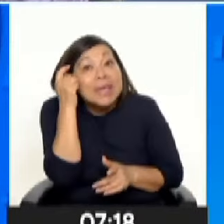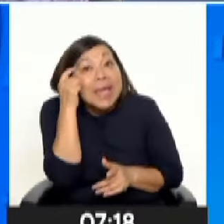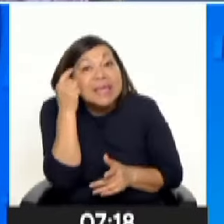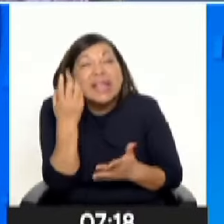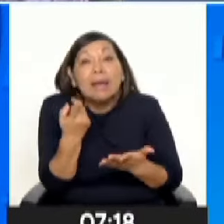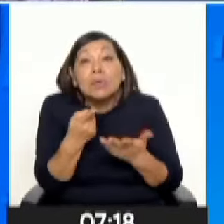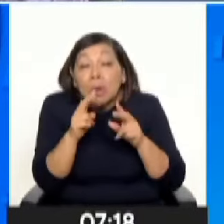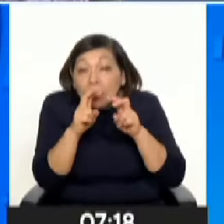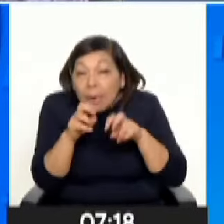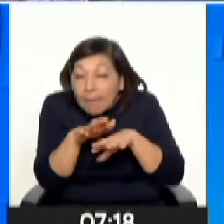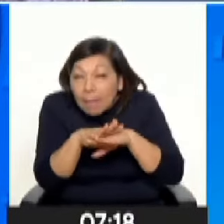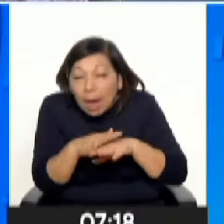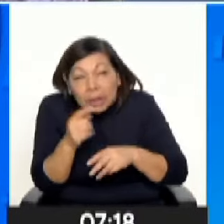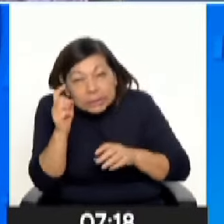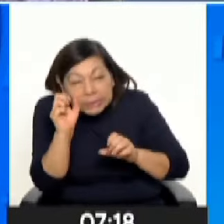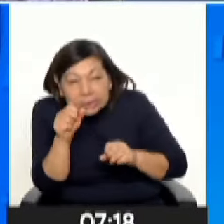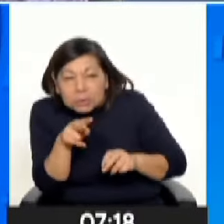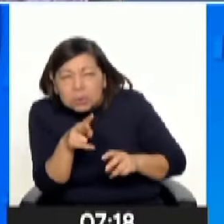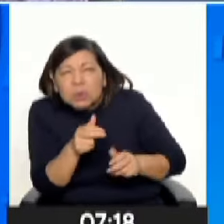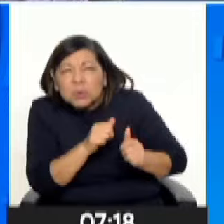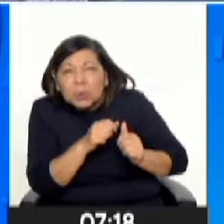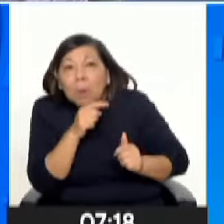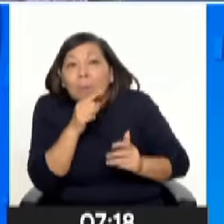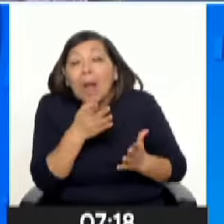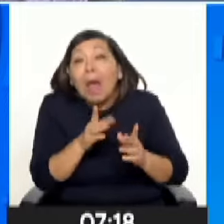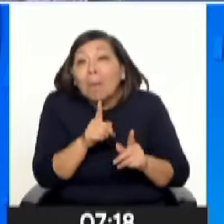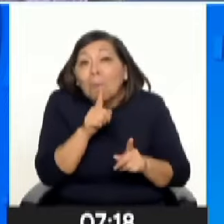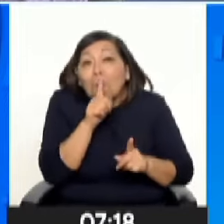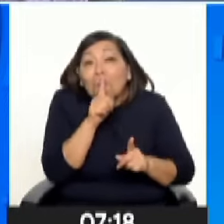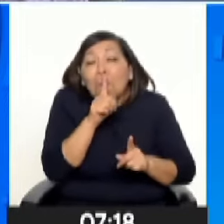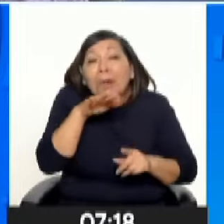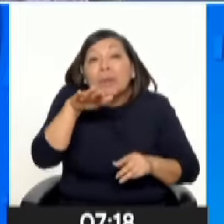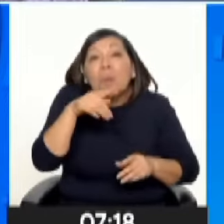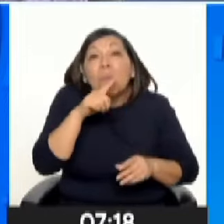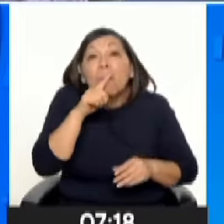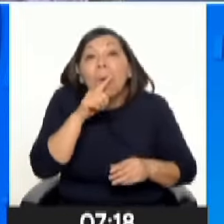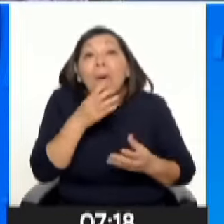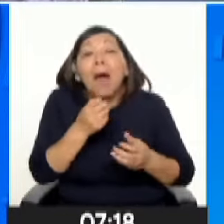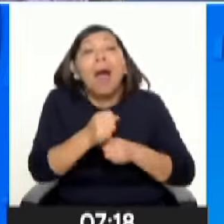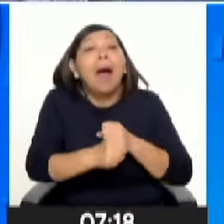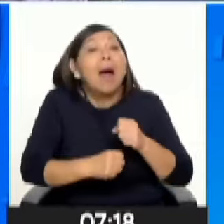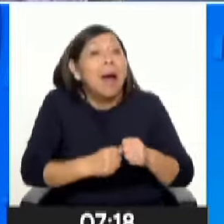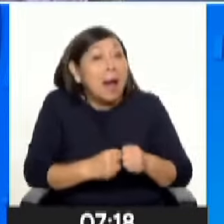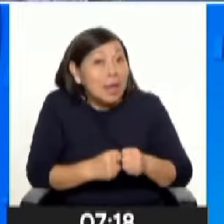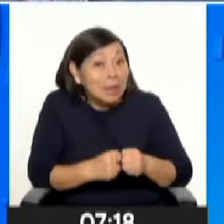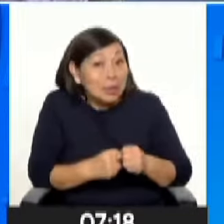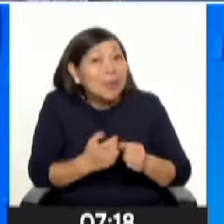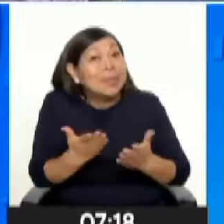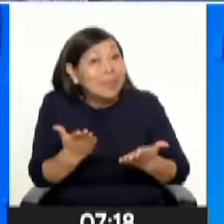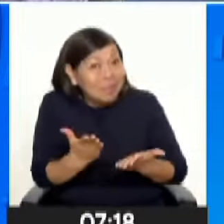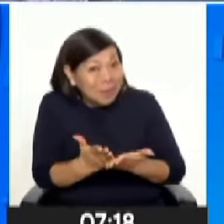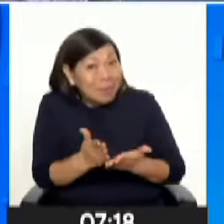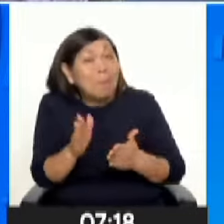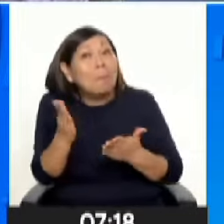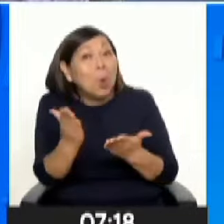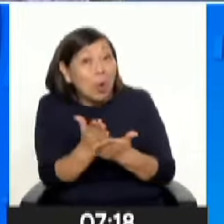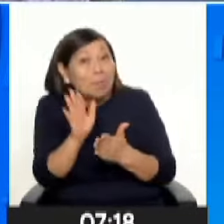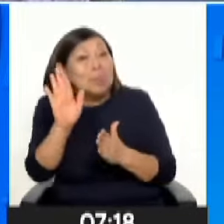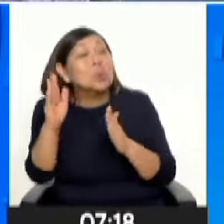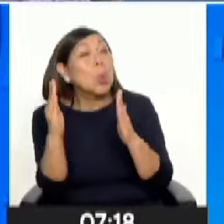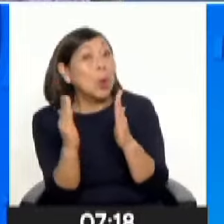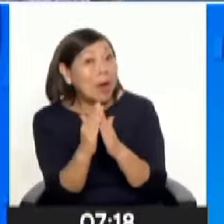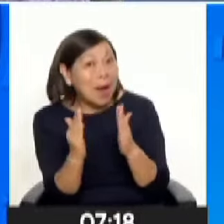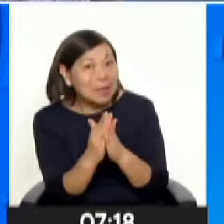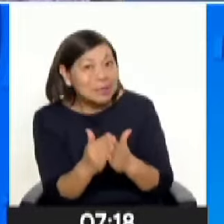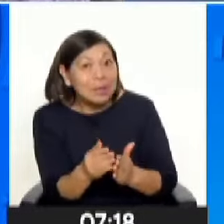Si investigaran un poco más, posiblemente podrían haber advertido que esta niña, años previos, tenía un problema en casa.